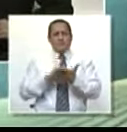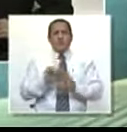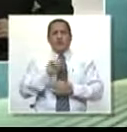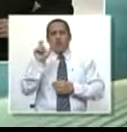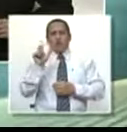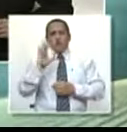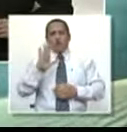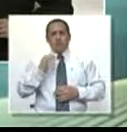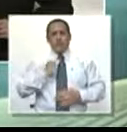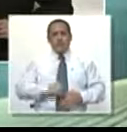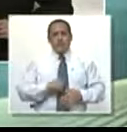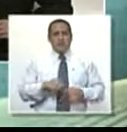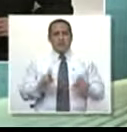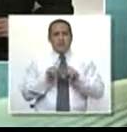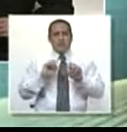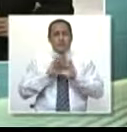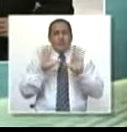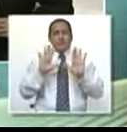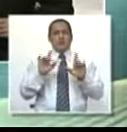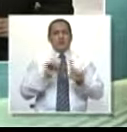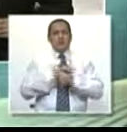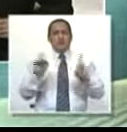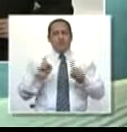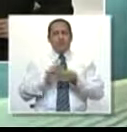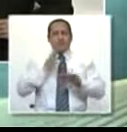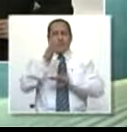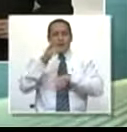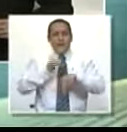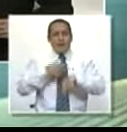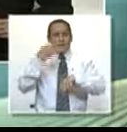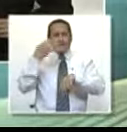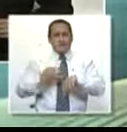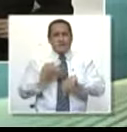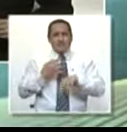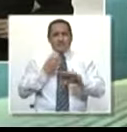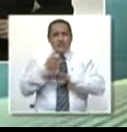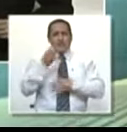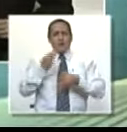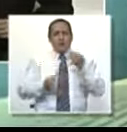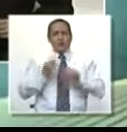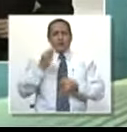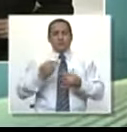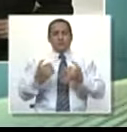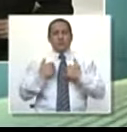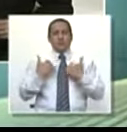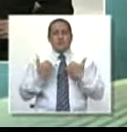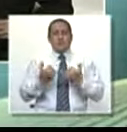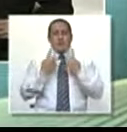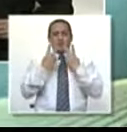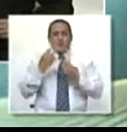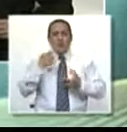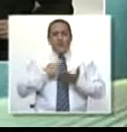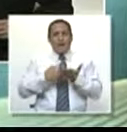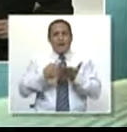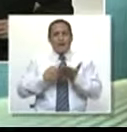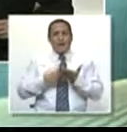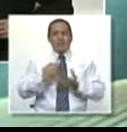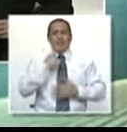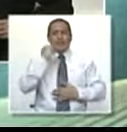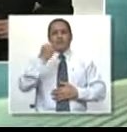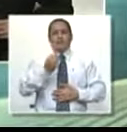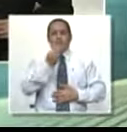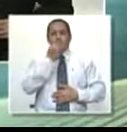que le pasa a otra de sus hijas y claro no acude a la hora exacta a la audiencia en la cual se iba a discutir el derecho